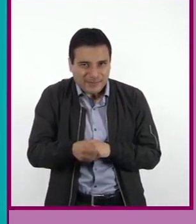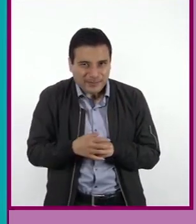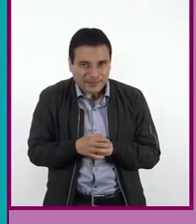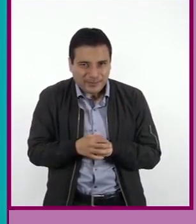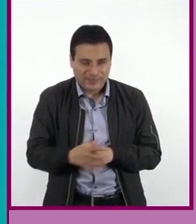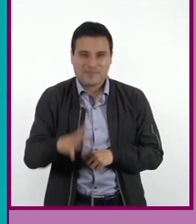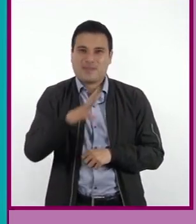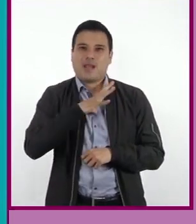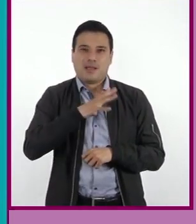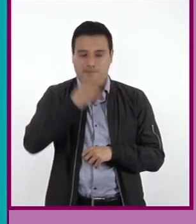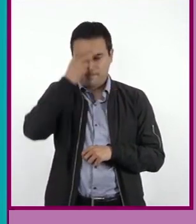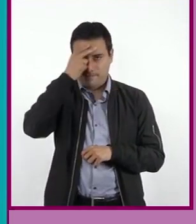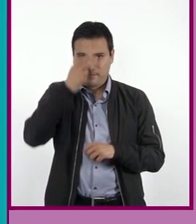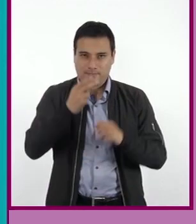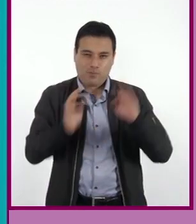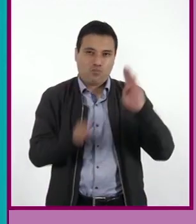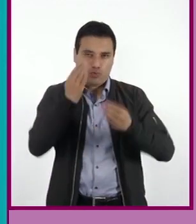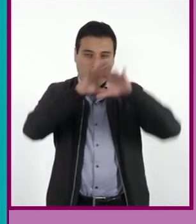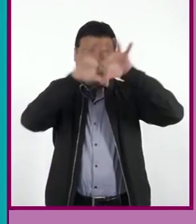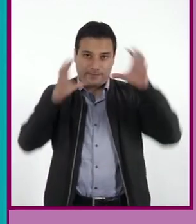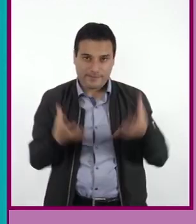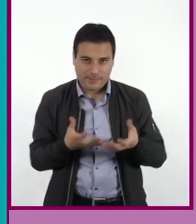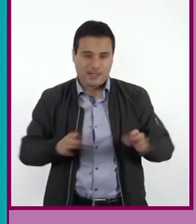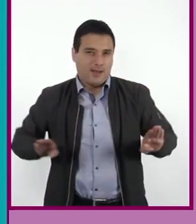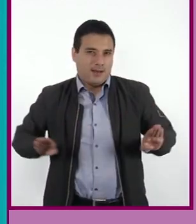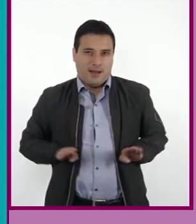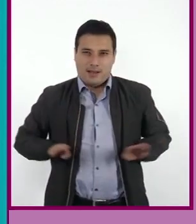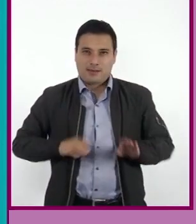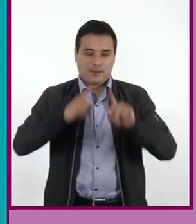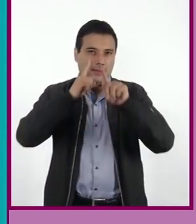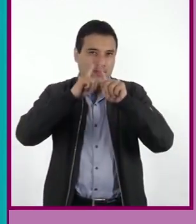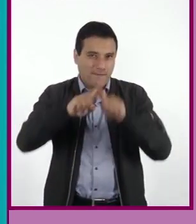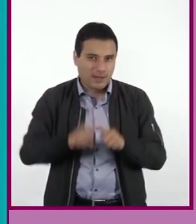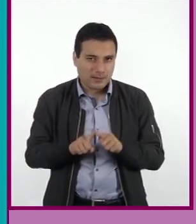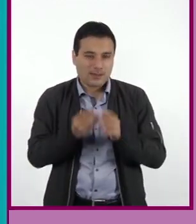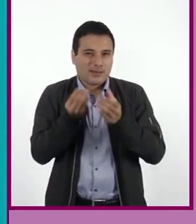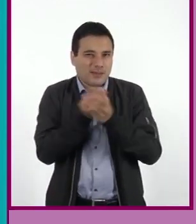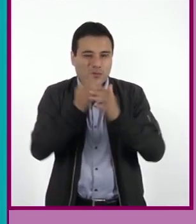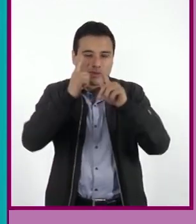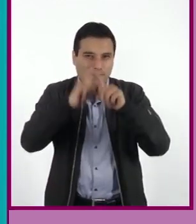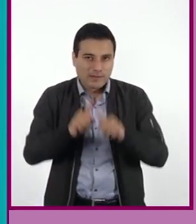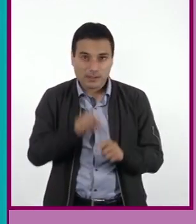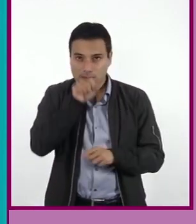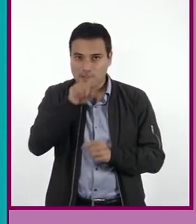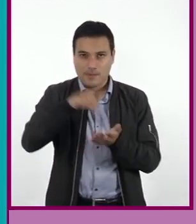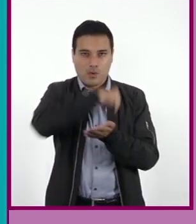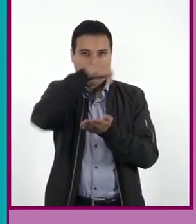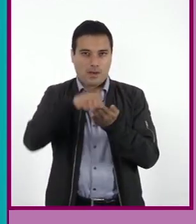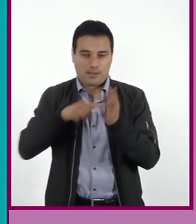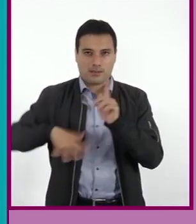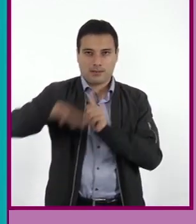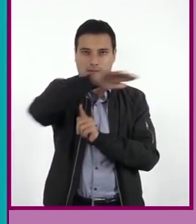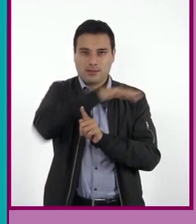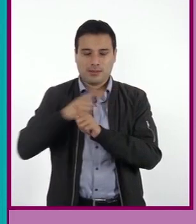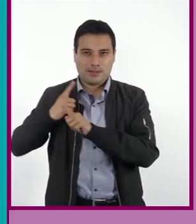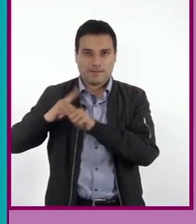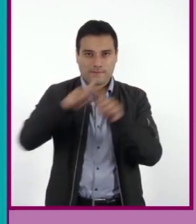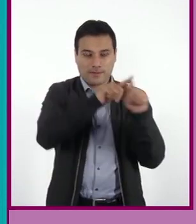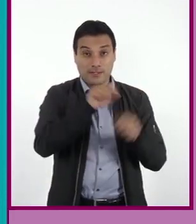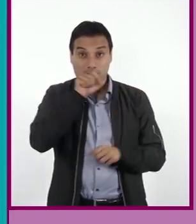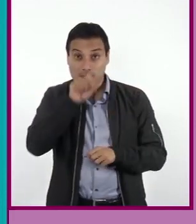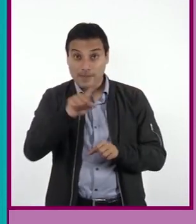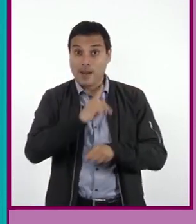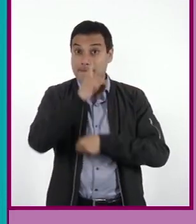organismos vivos que habitan el planeta, a su variabilidad genética, a los ecosistemas en los cuales habitan, así como a los